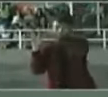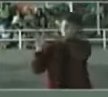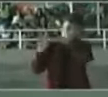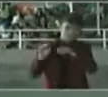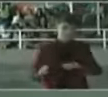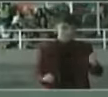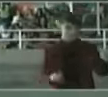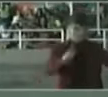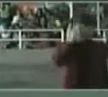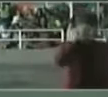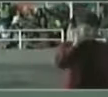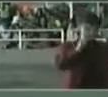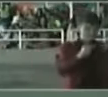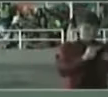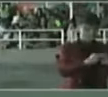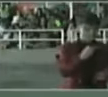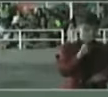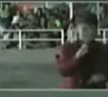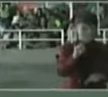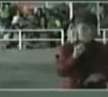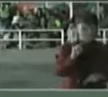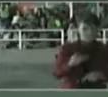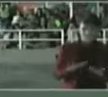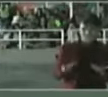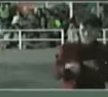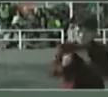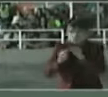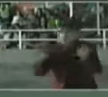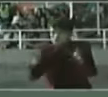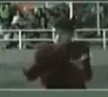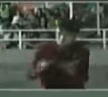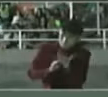mismo deseaba verle, hacer alguna señal.